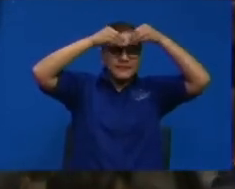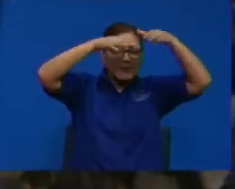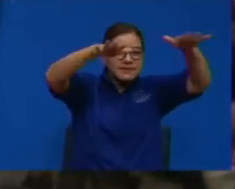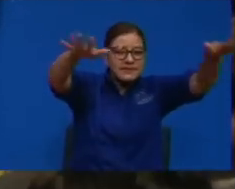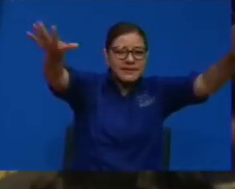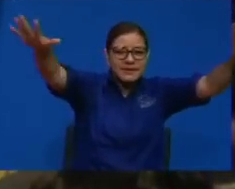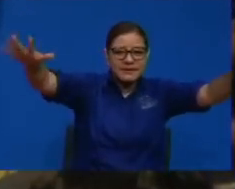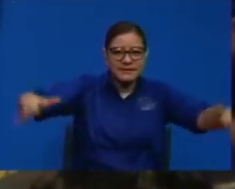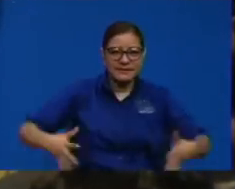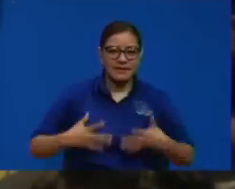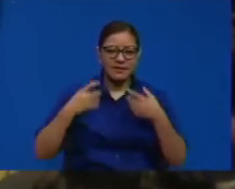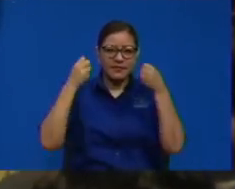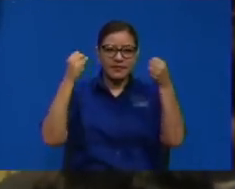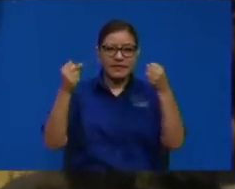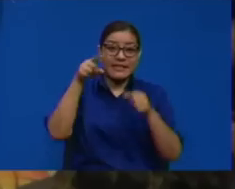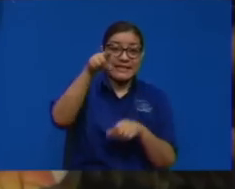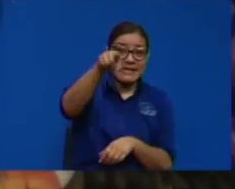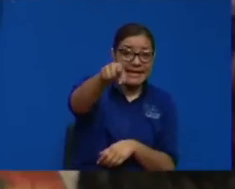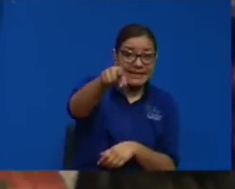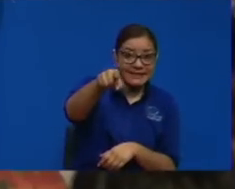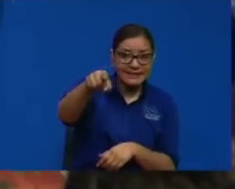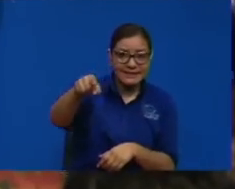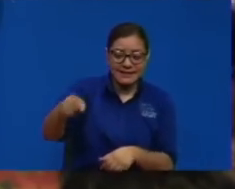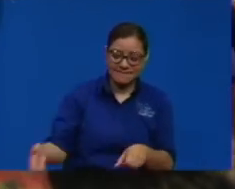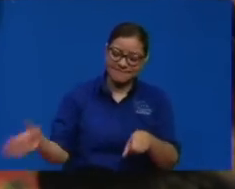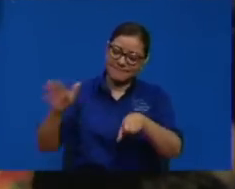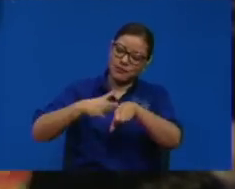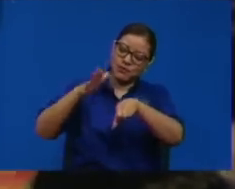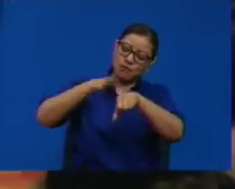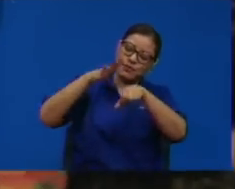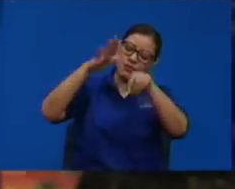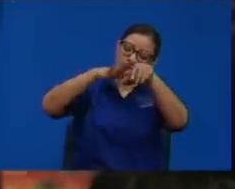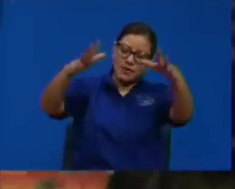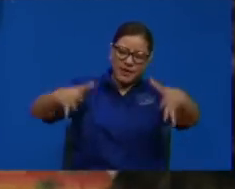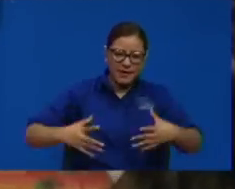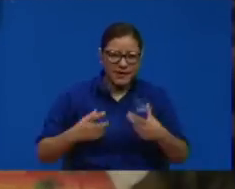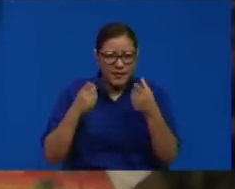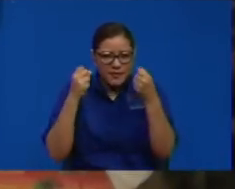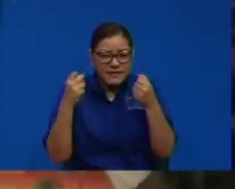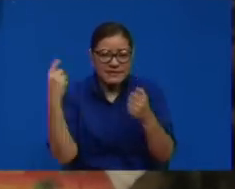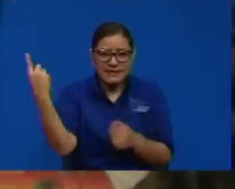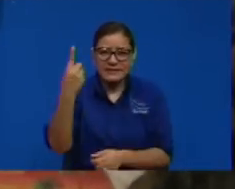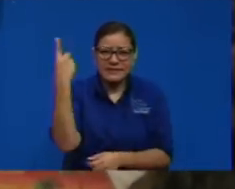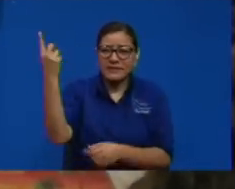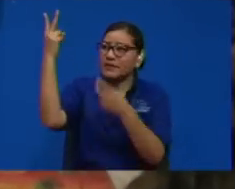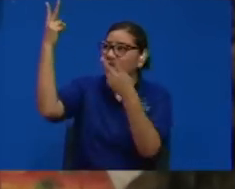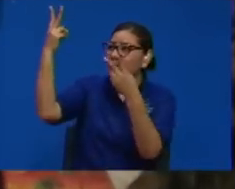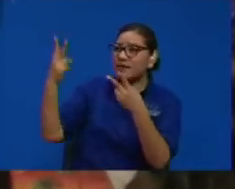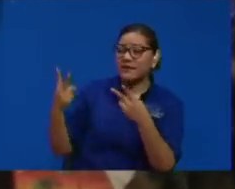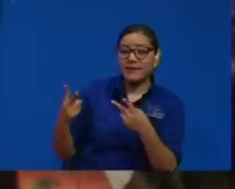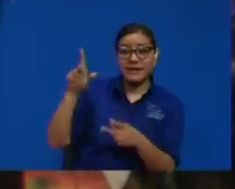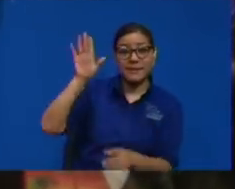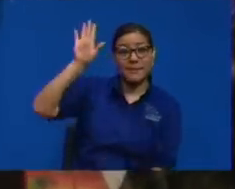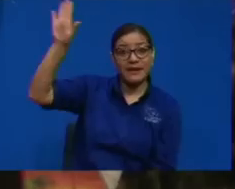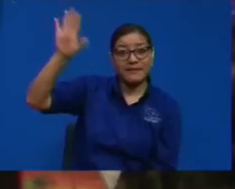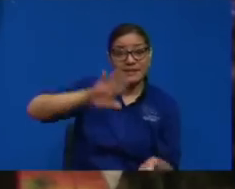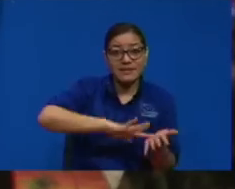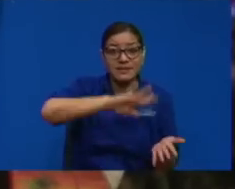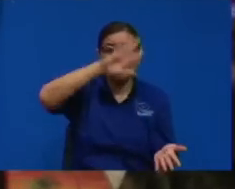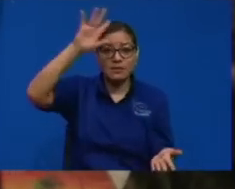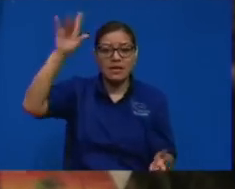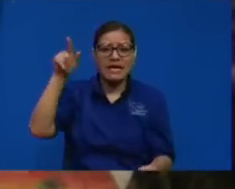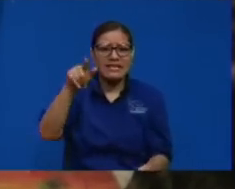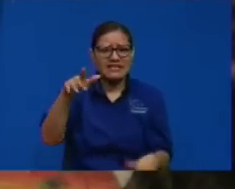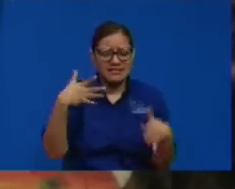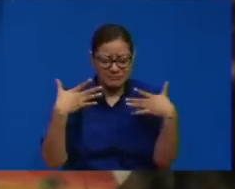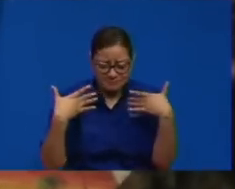fortaleza. Y hoy el Señor te va a ministrar aún más fuerza para lo que viene, porque lo que viene es glorioso. Y si te habías